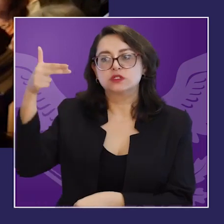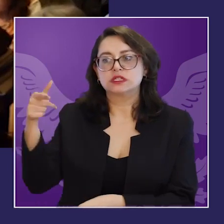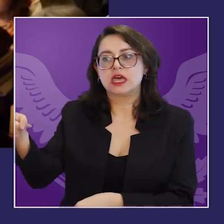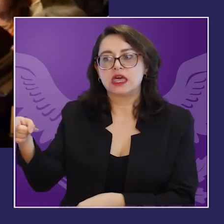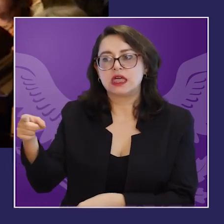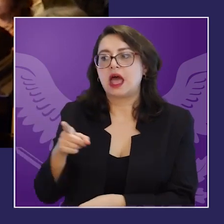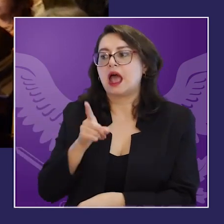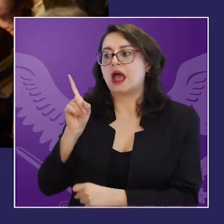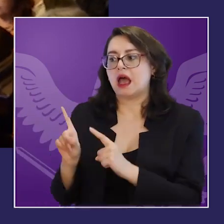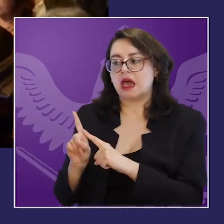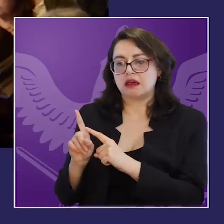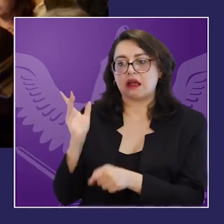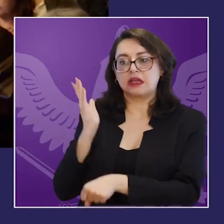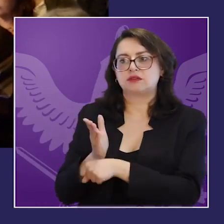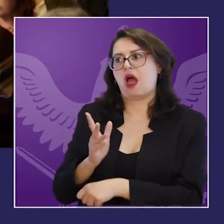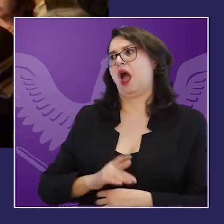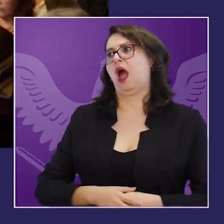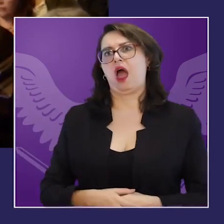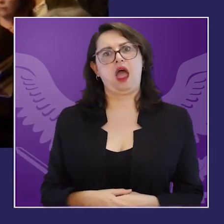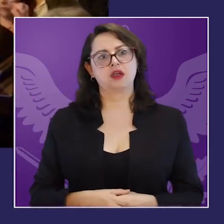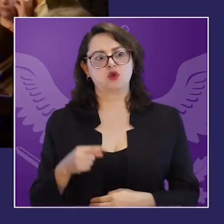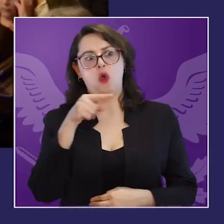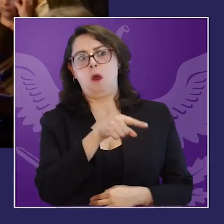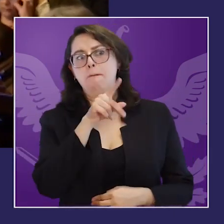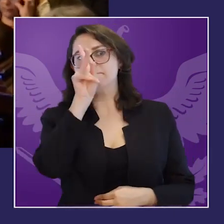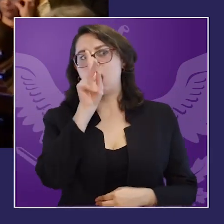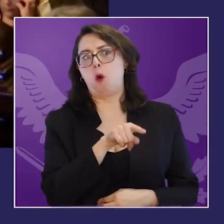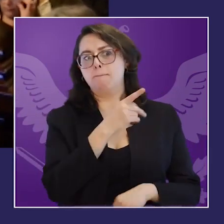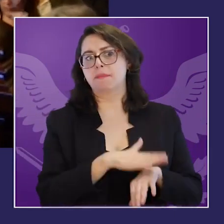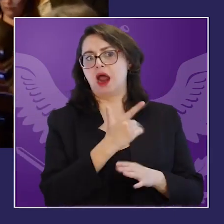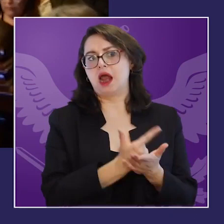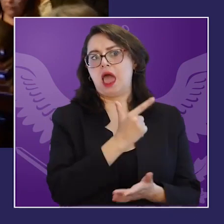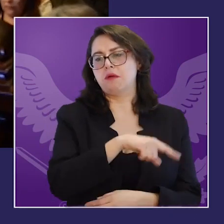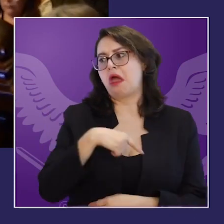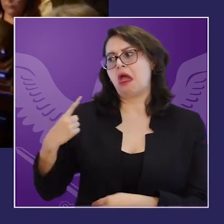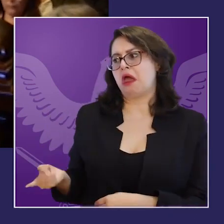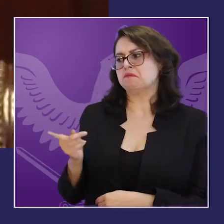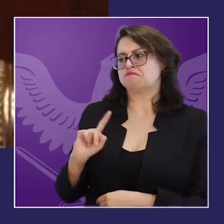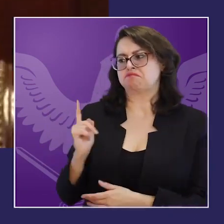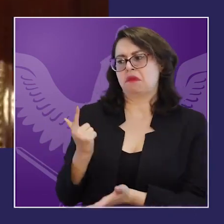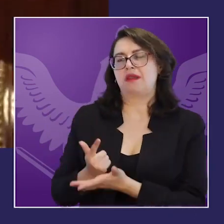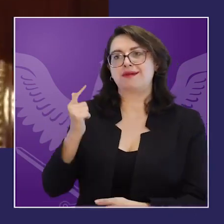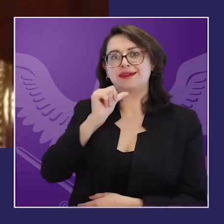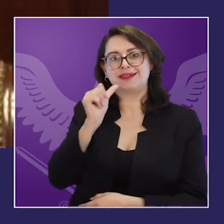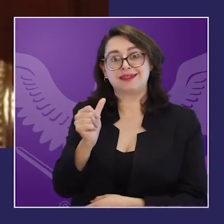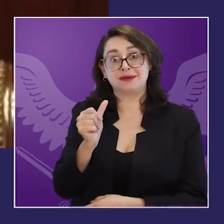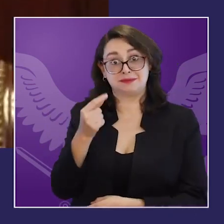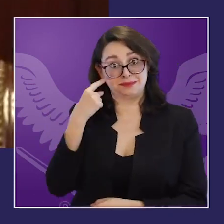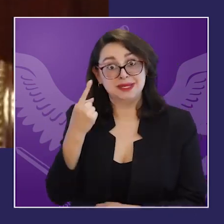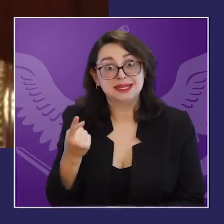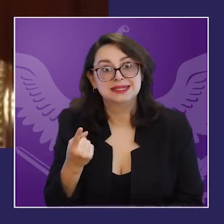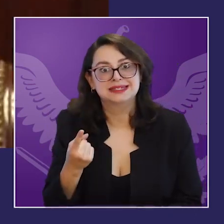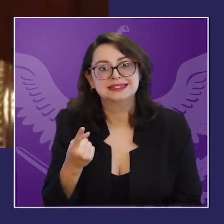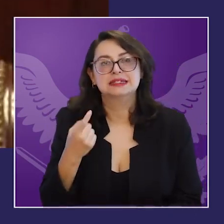tan grave, ¿sí? Ese relato nos va a llevar incluso como sujetos y sujetas que